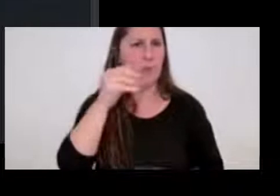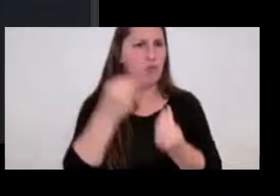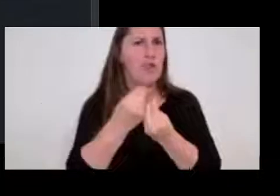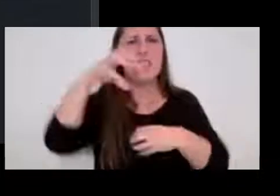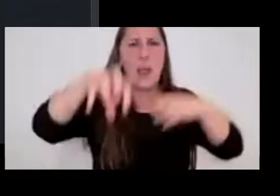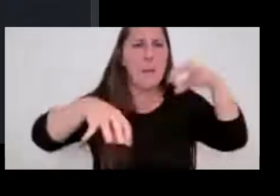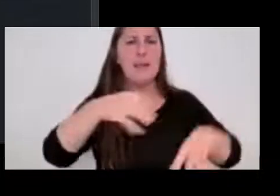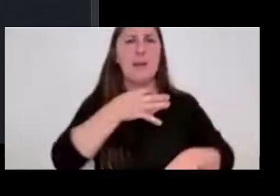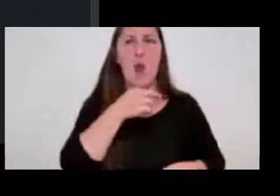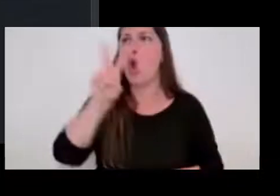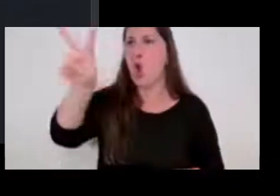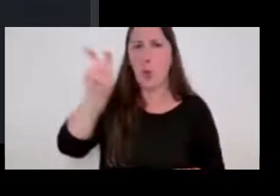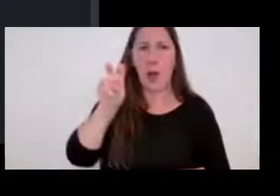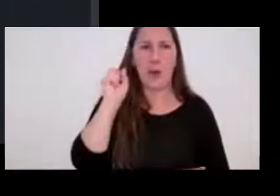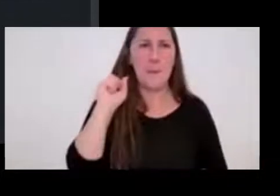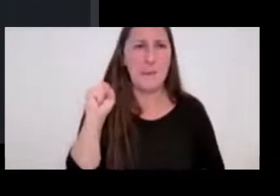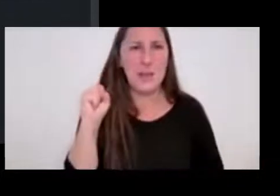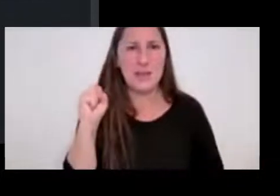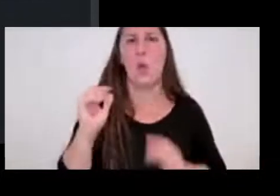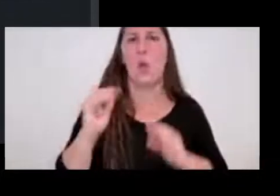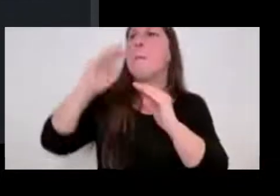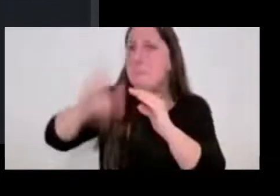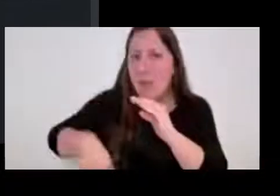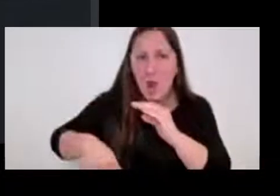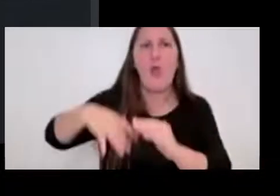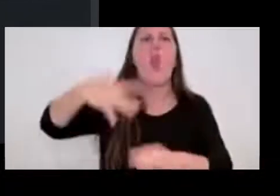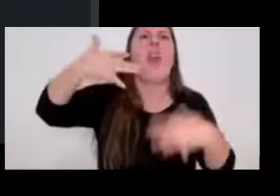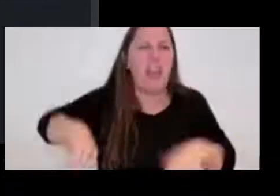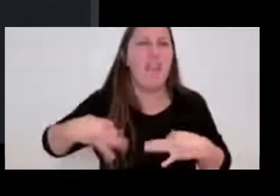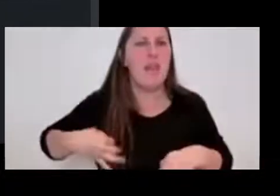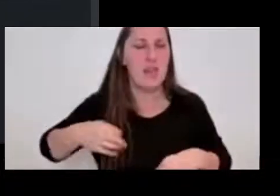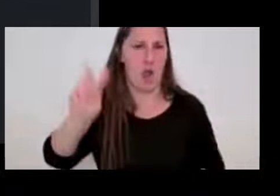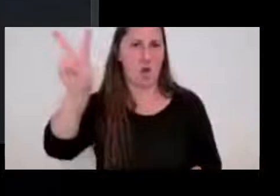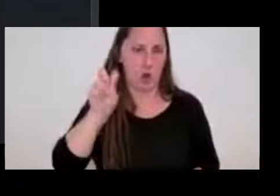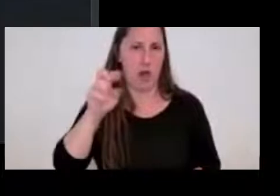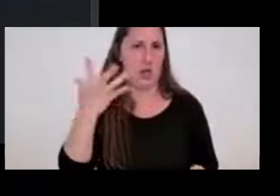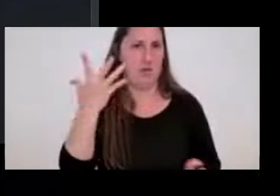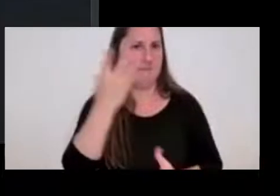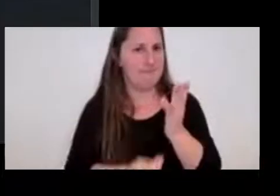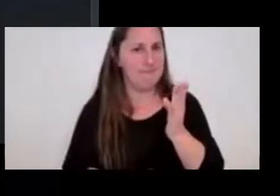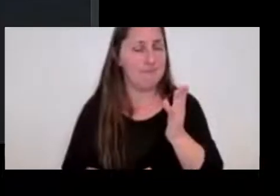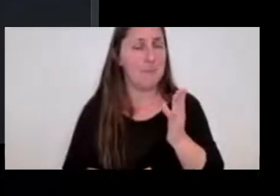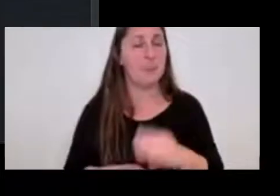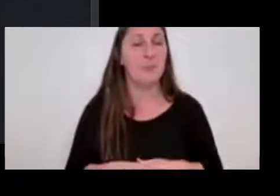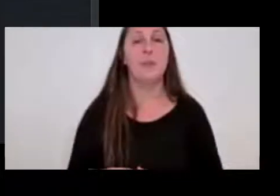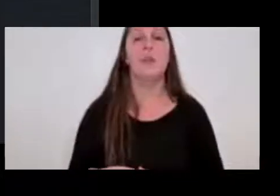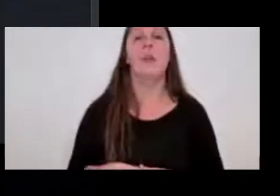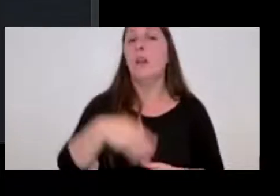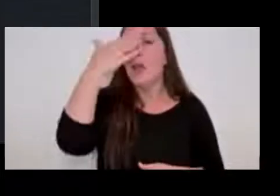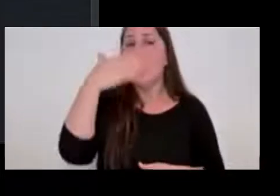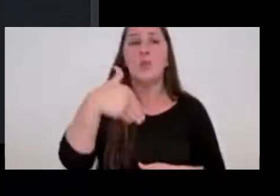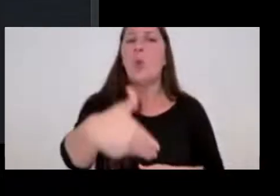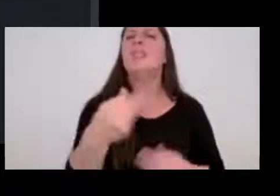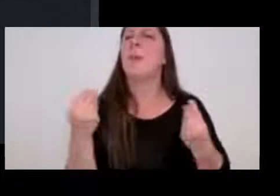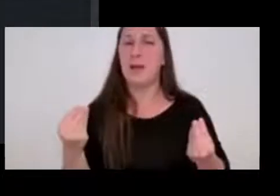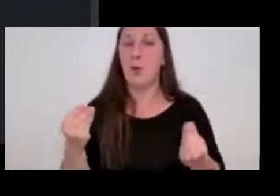cobraron en pesos y cobraron mucho menos de lo que tenían que haber cobrado. Pero después, ¿qué pasó en ese momento?